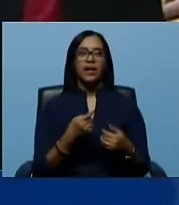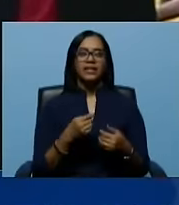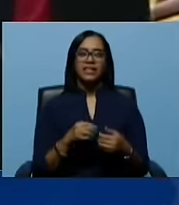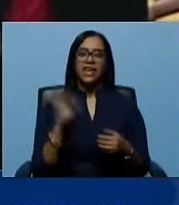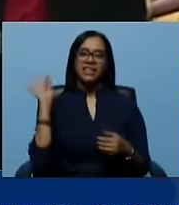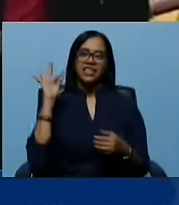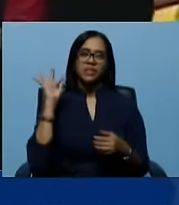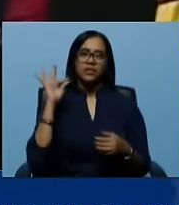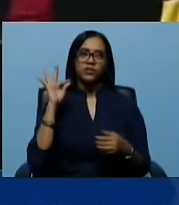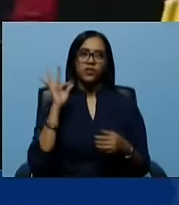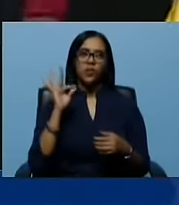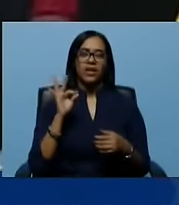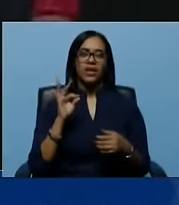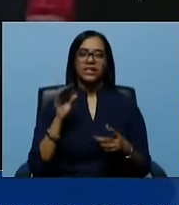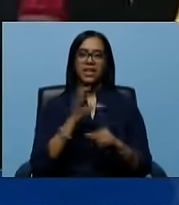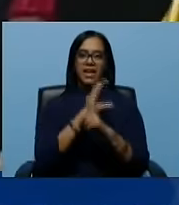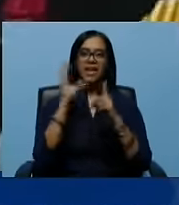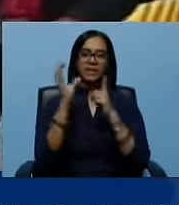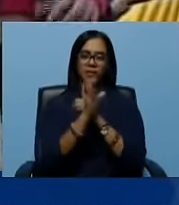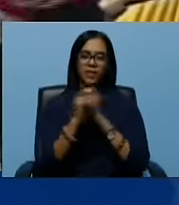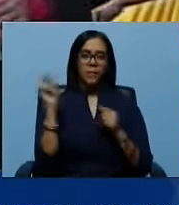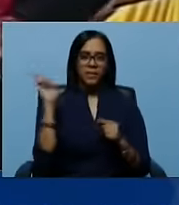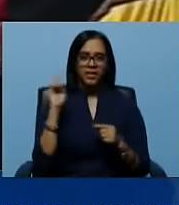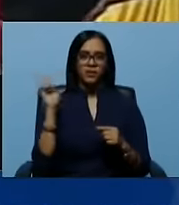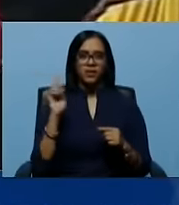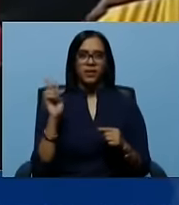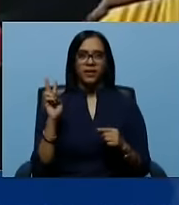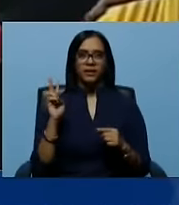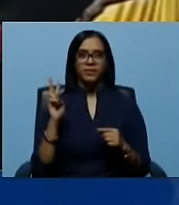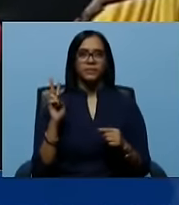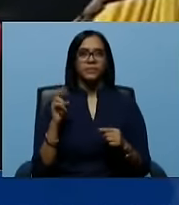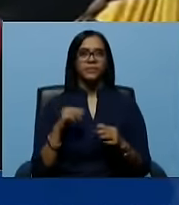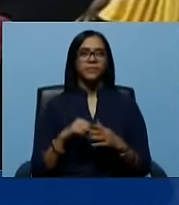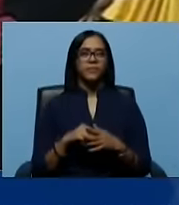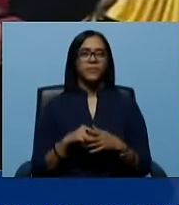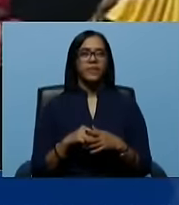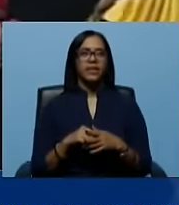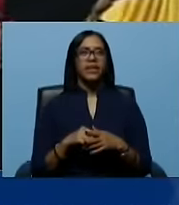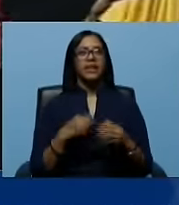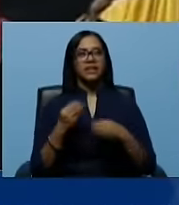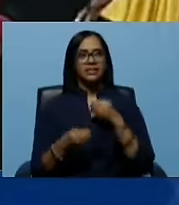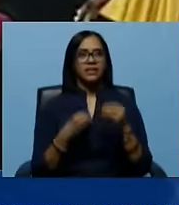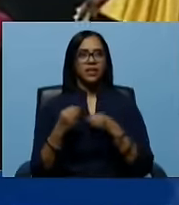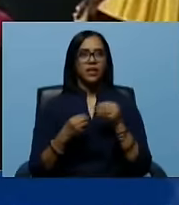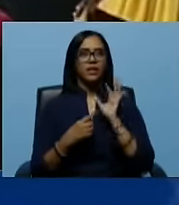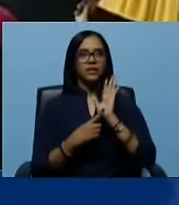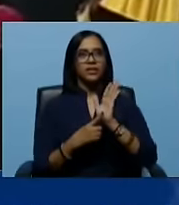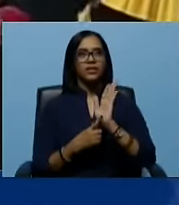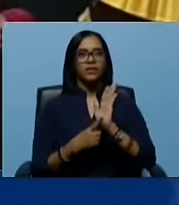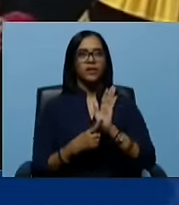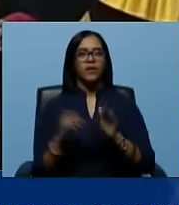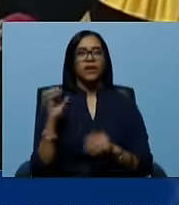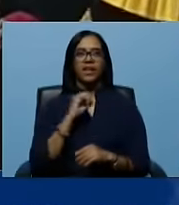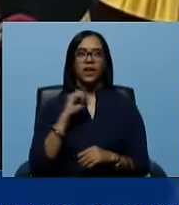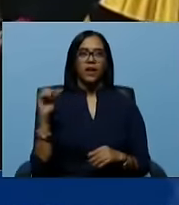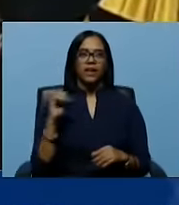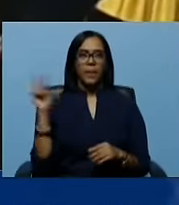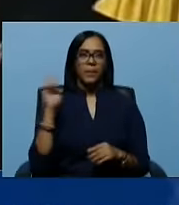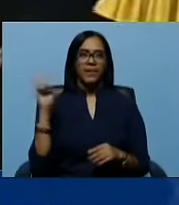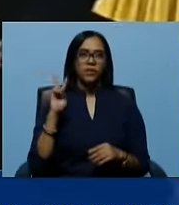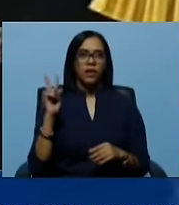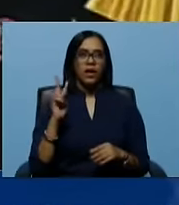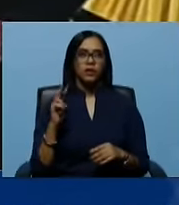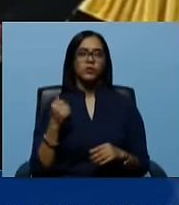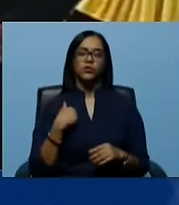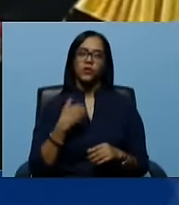expresiones del punto de vista del folclore venezolano que ha sido resaltada en el oriente venezolano. Titala,